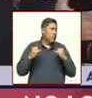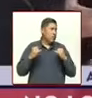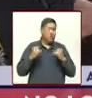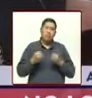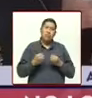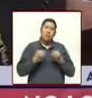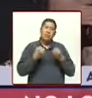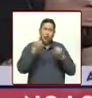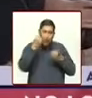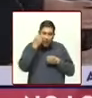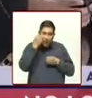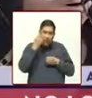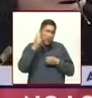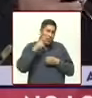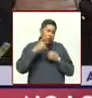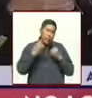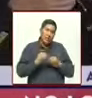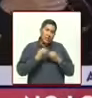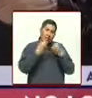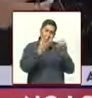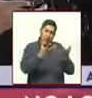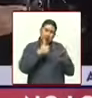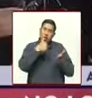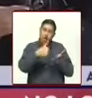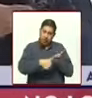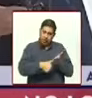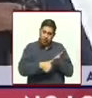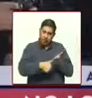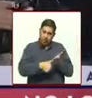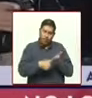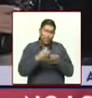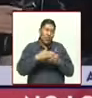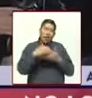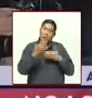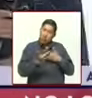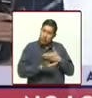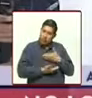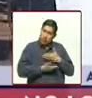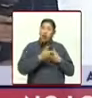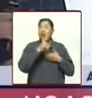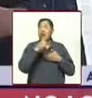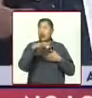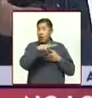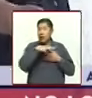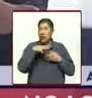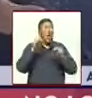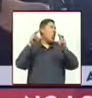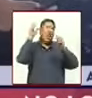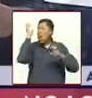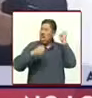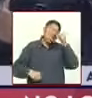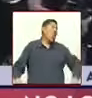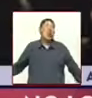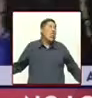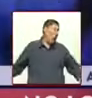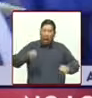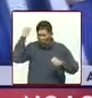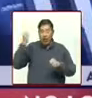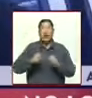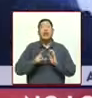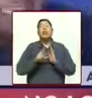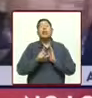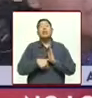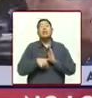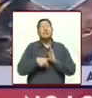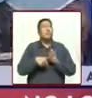que le entiendan que tenía que entregar dicha carta, pero pues quienes estaban ahí no aceptaron. Posteriormente